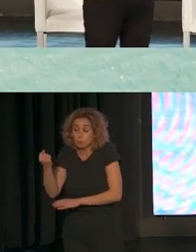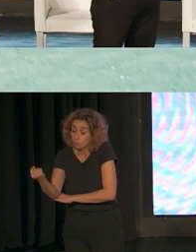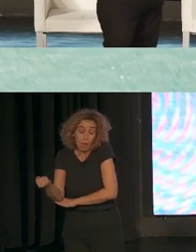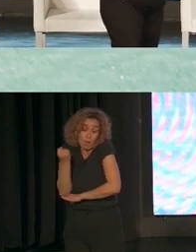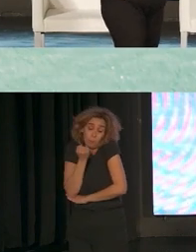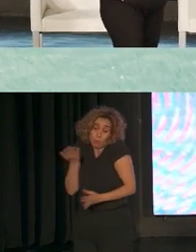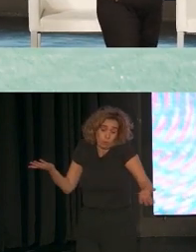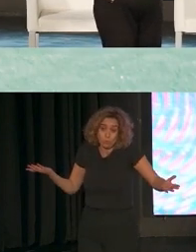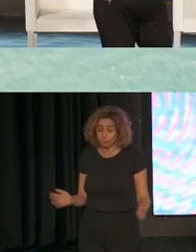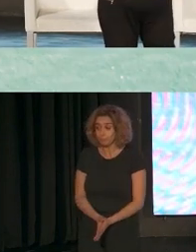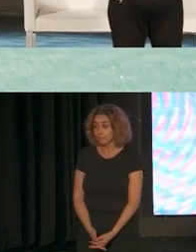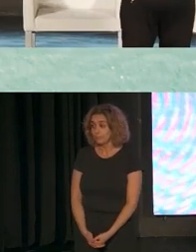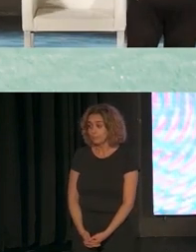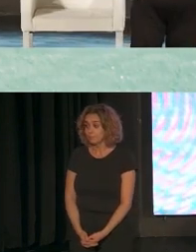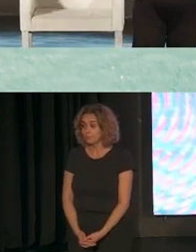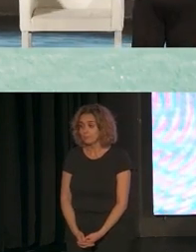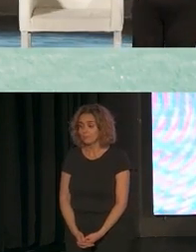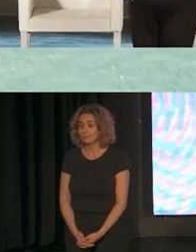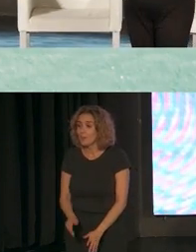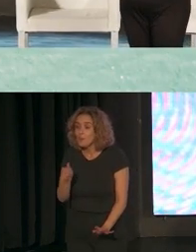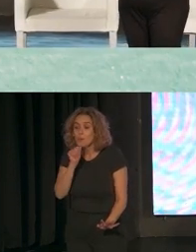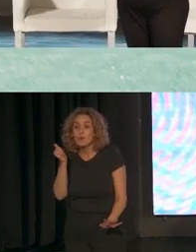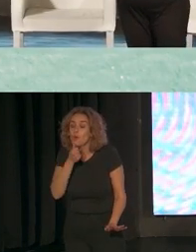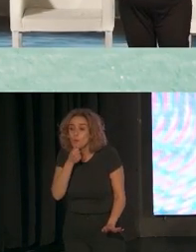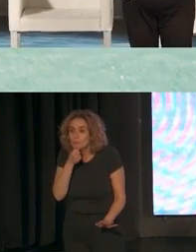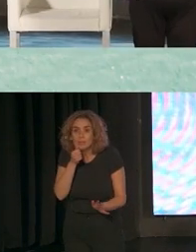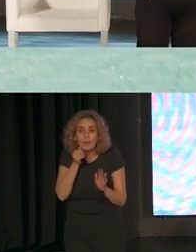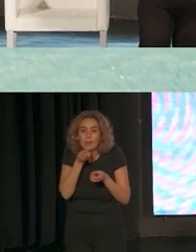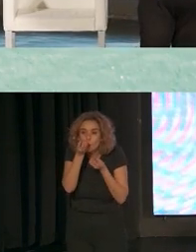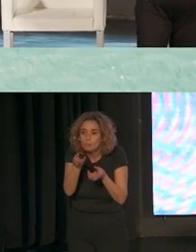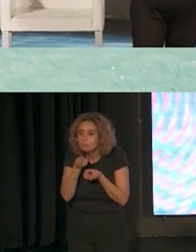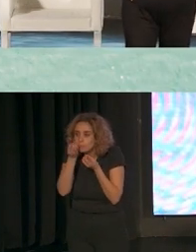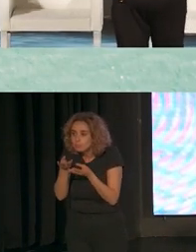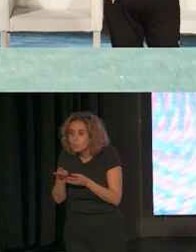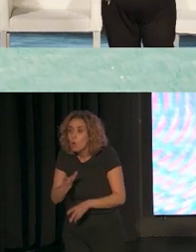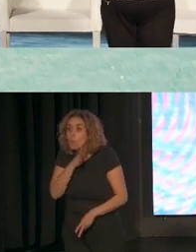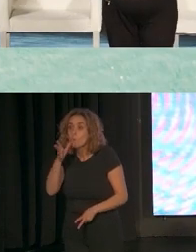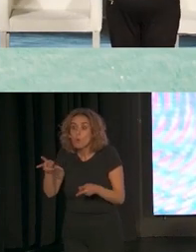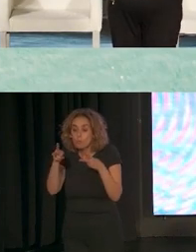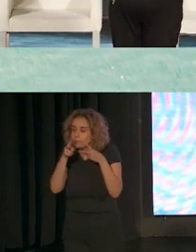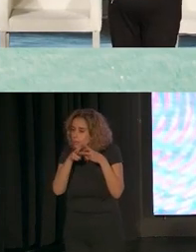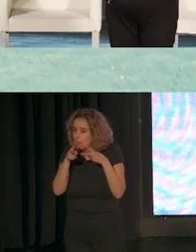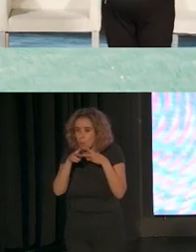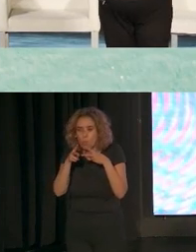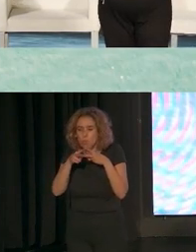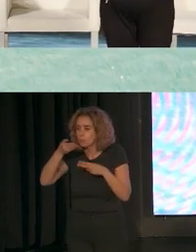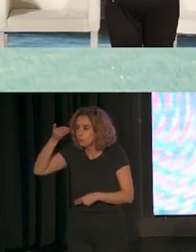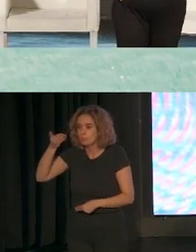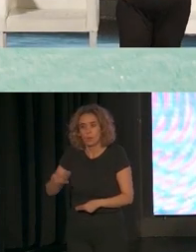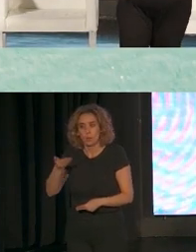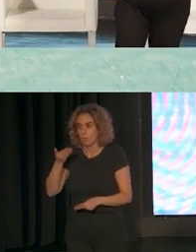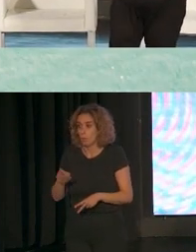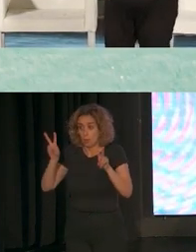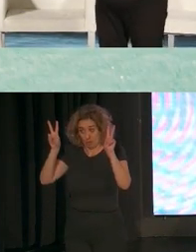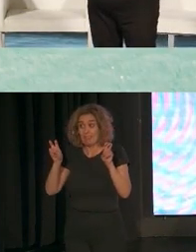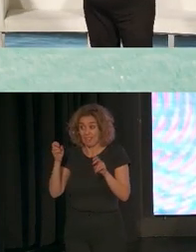apoyos Porque además os voy a contar un secreto que es que hay dos motivos por los que es muy importante todo el